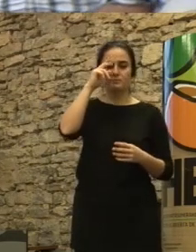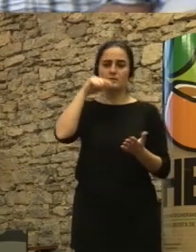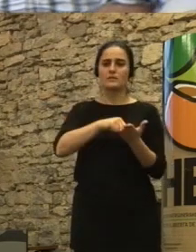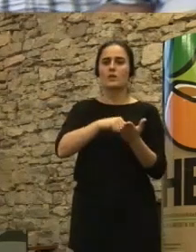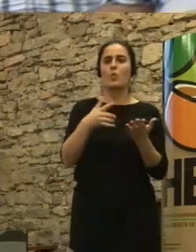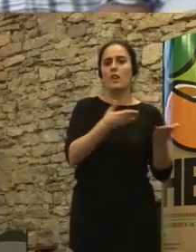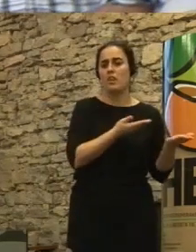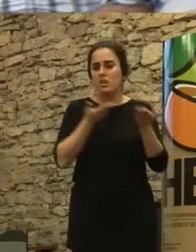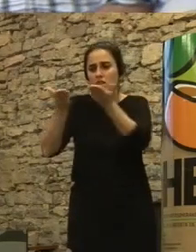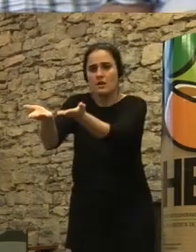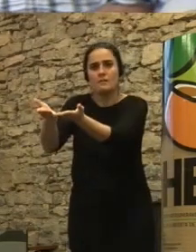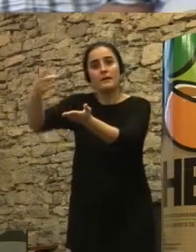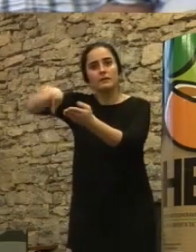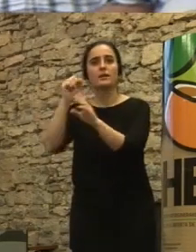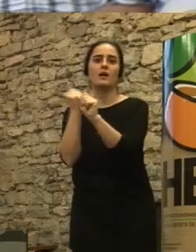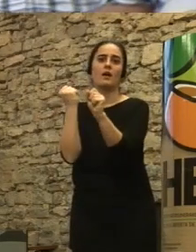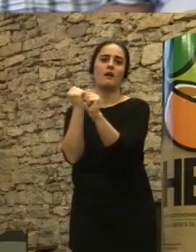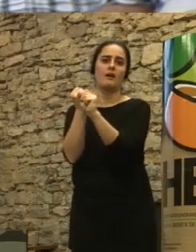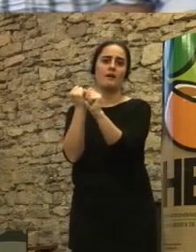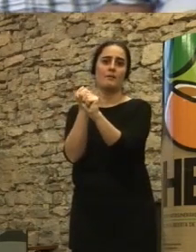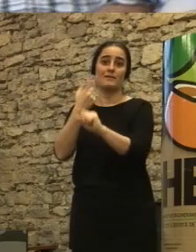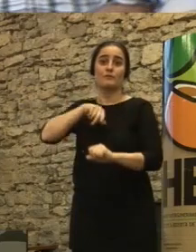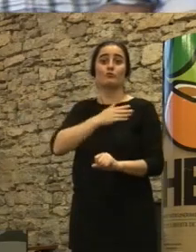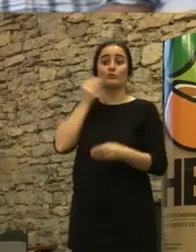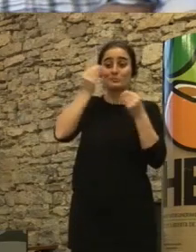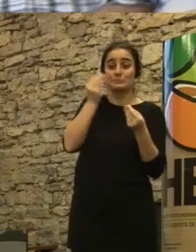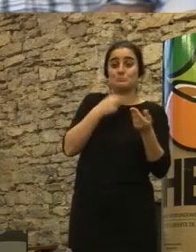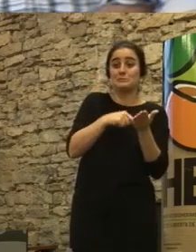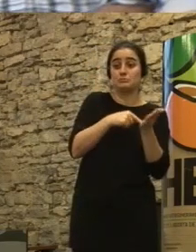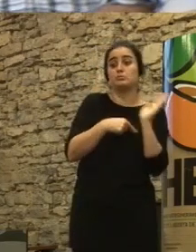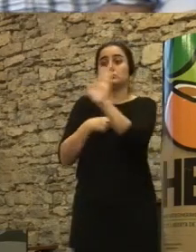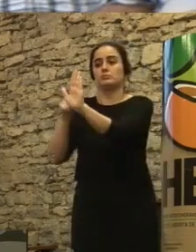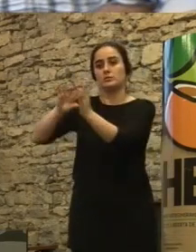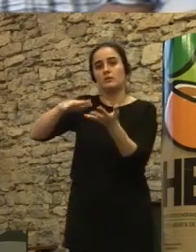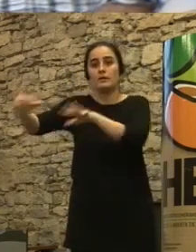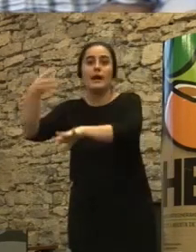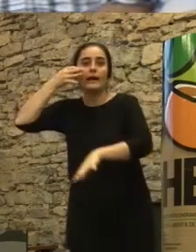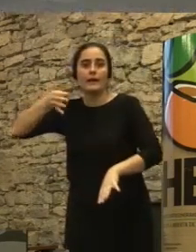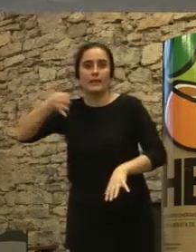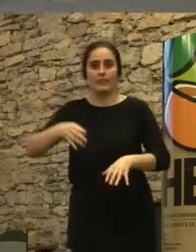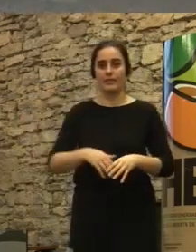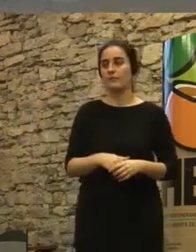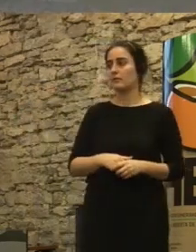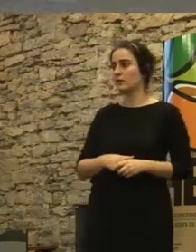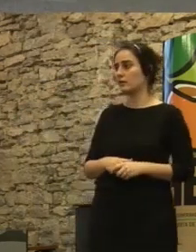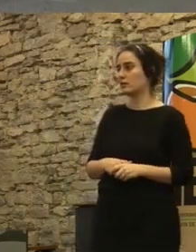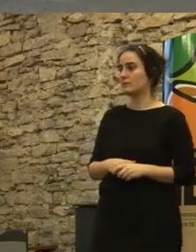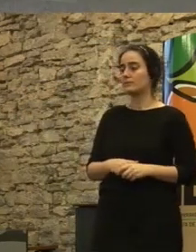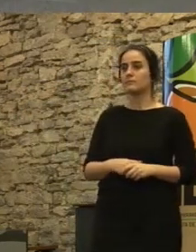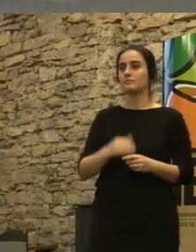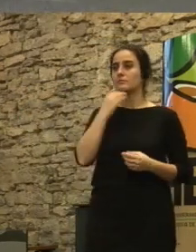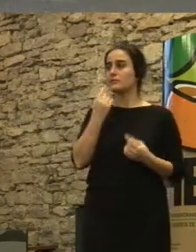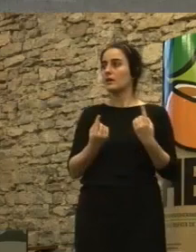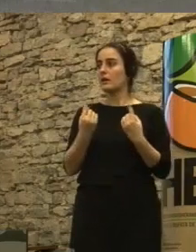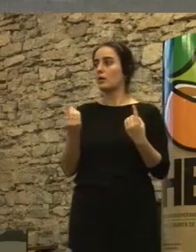que ellos trabajen para que esto que nosotros estamos planteando sea realidad. Gracias. ¿Alguna cuestión